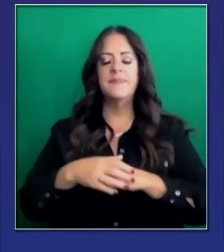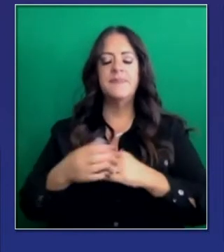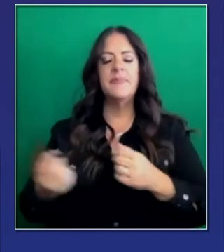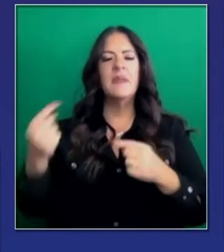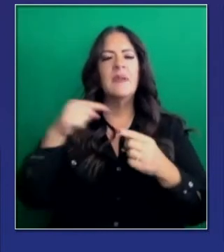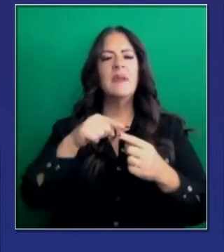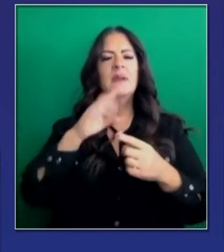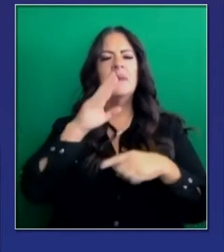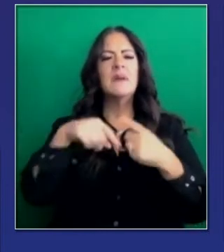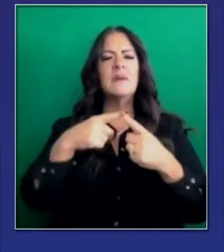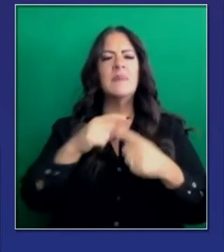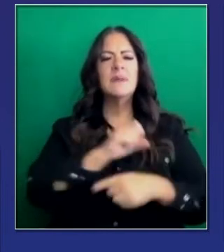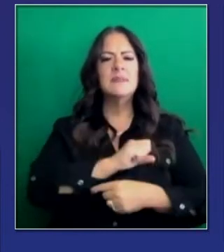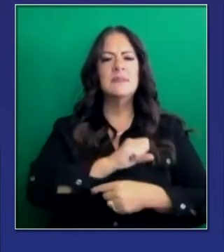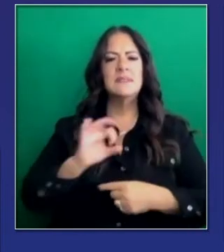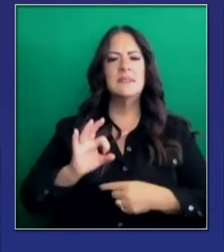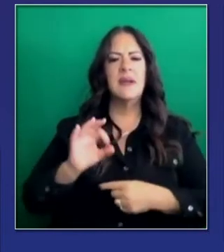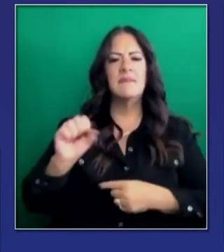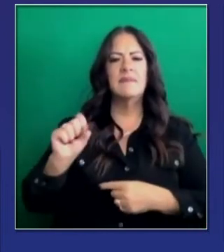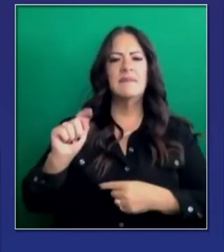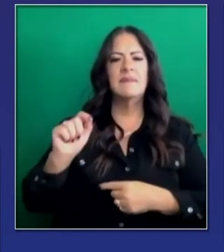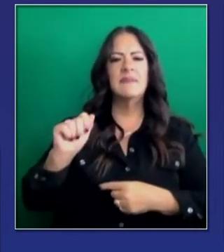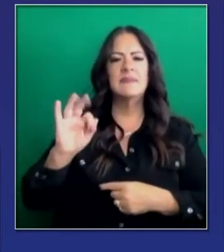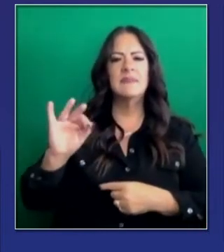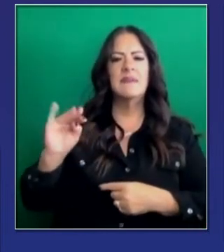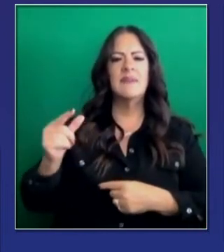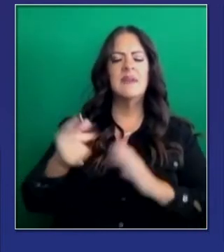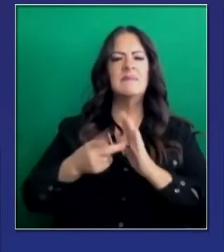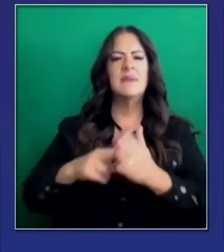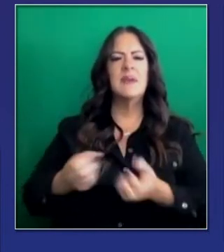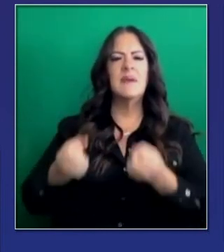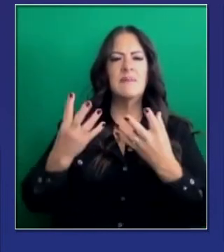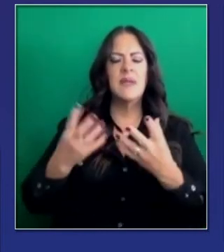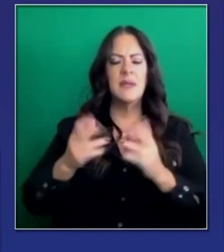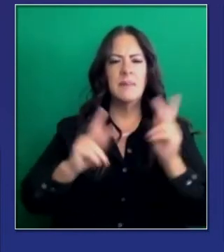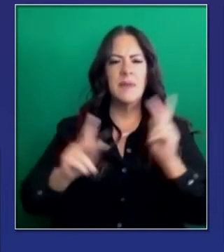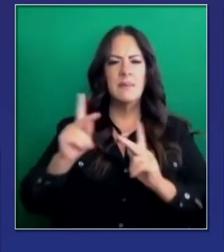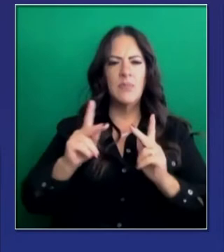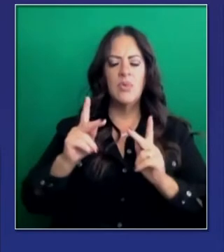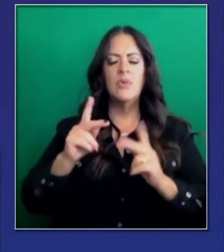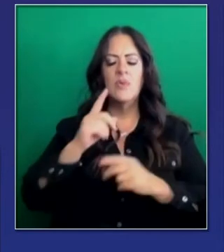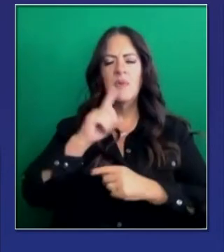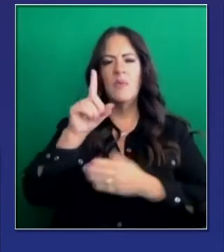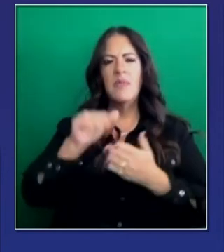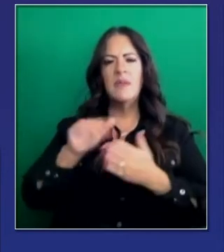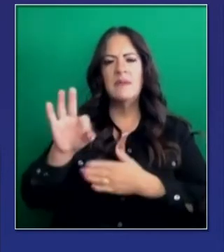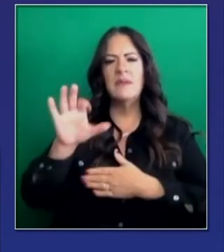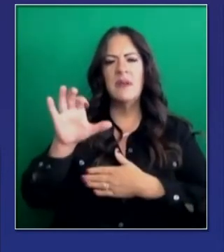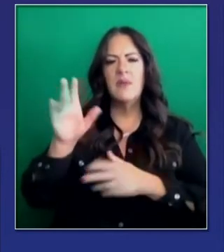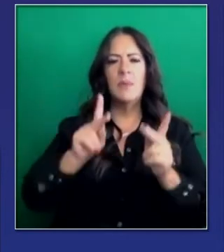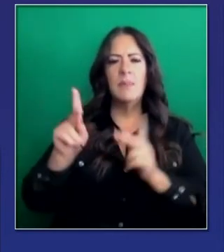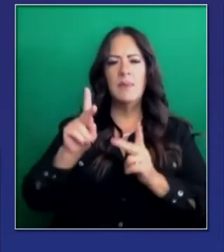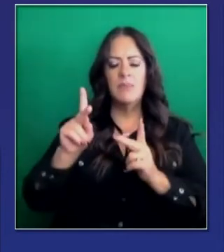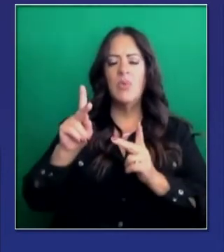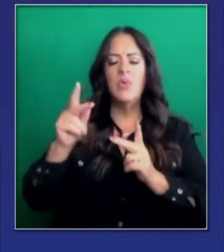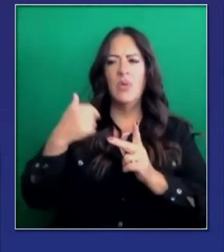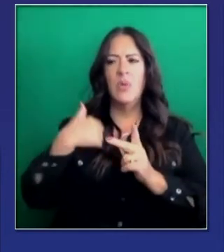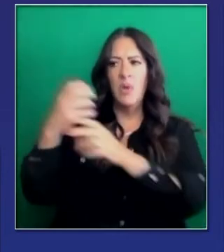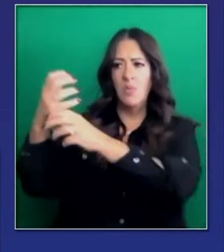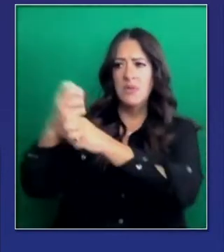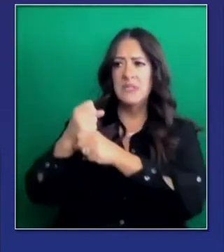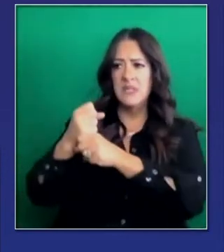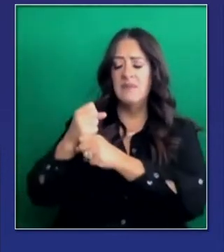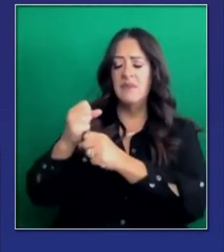personal estamos cerca de 1900 miembros de personal del estado y federal que han sido